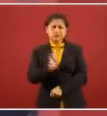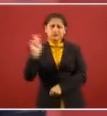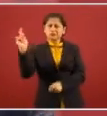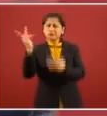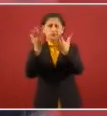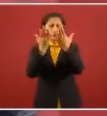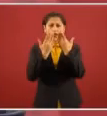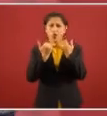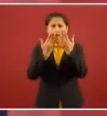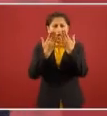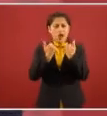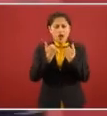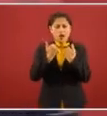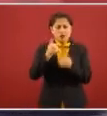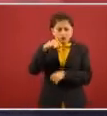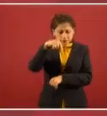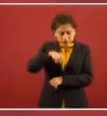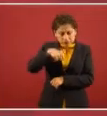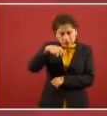porque México